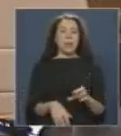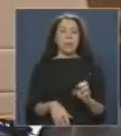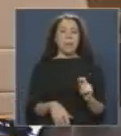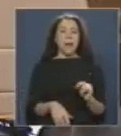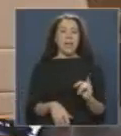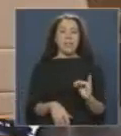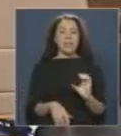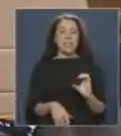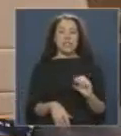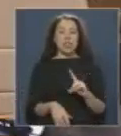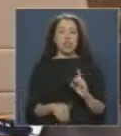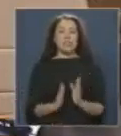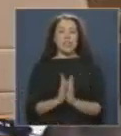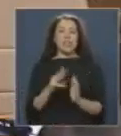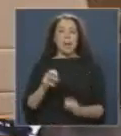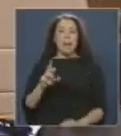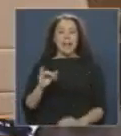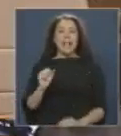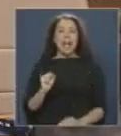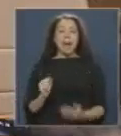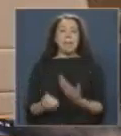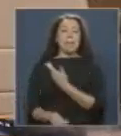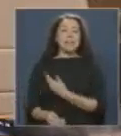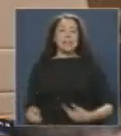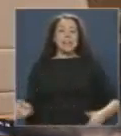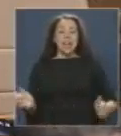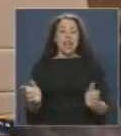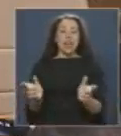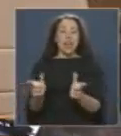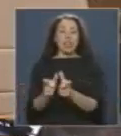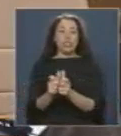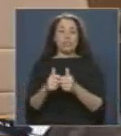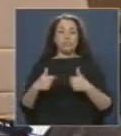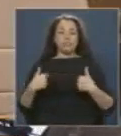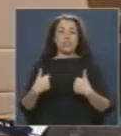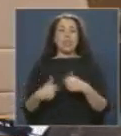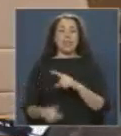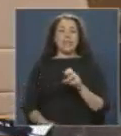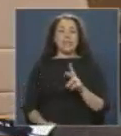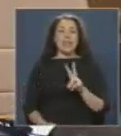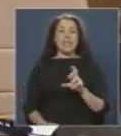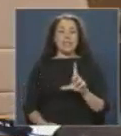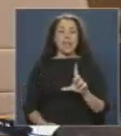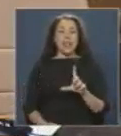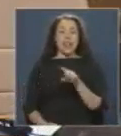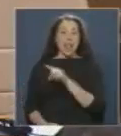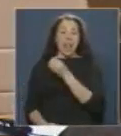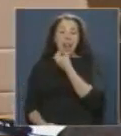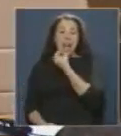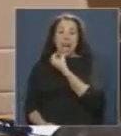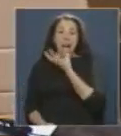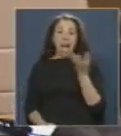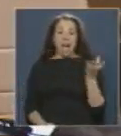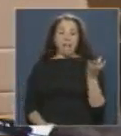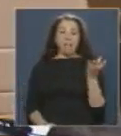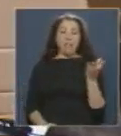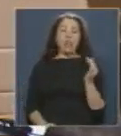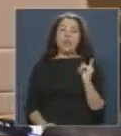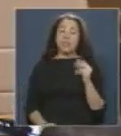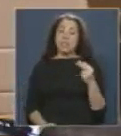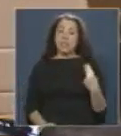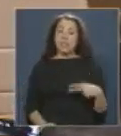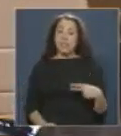Santamaría, presidente del Consejo Directivo del CERVEL, quien manifestó que